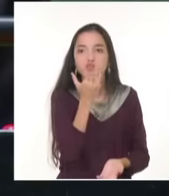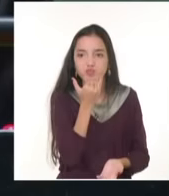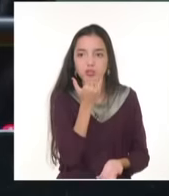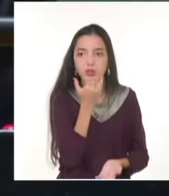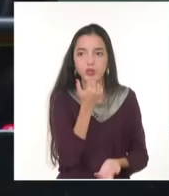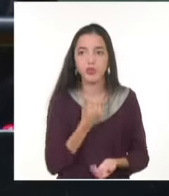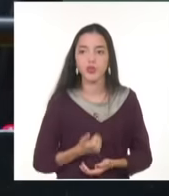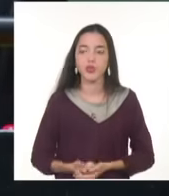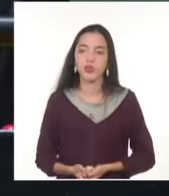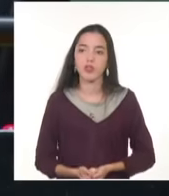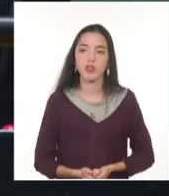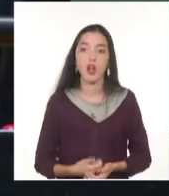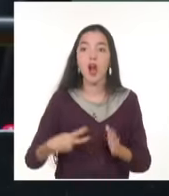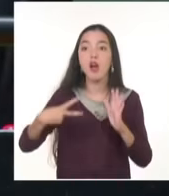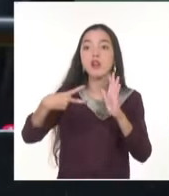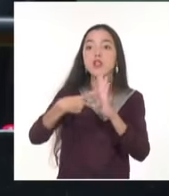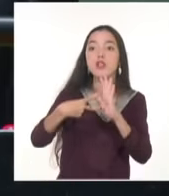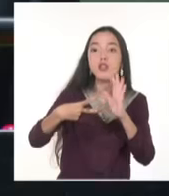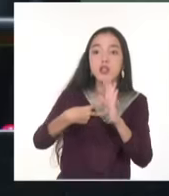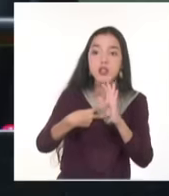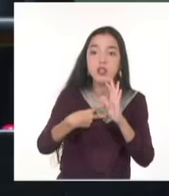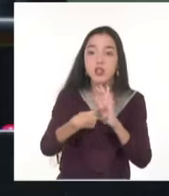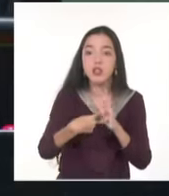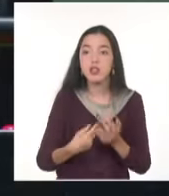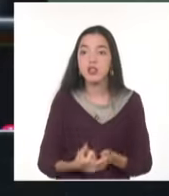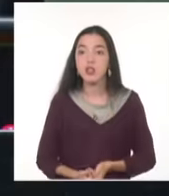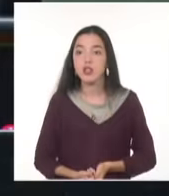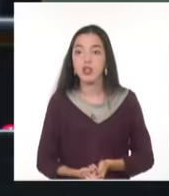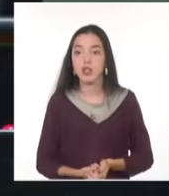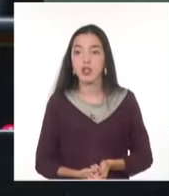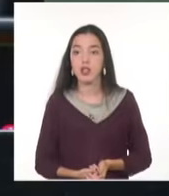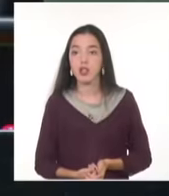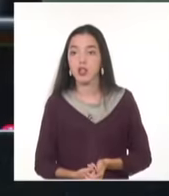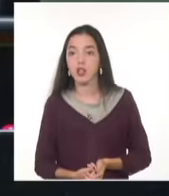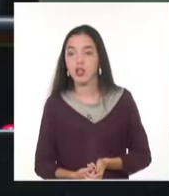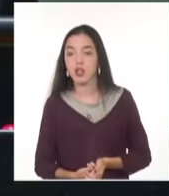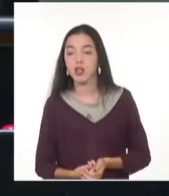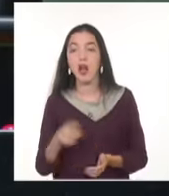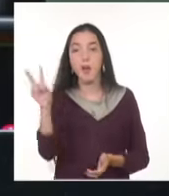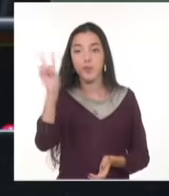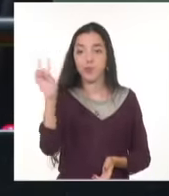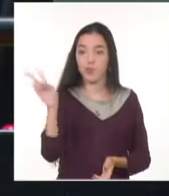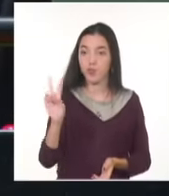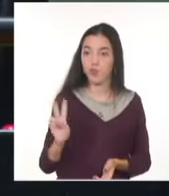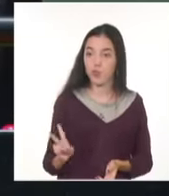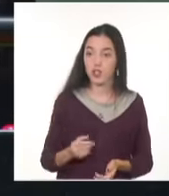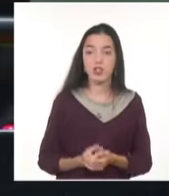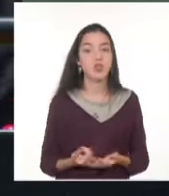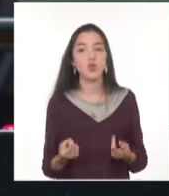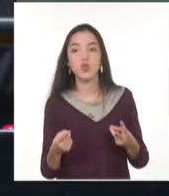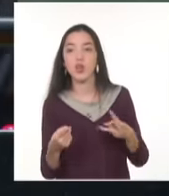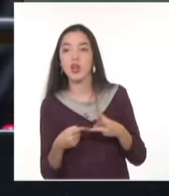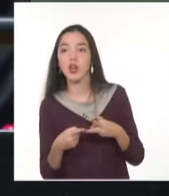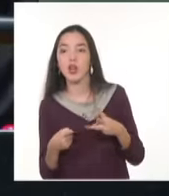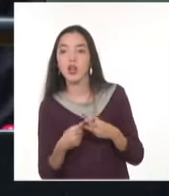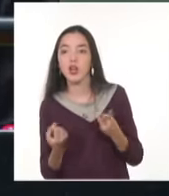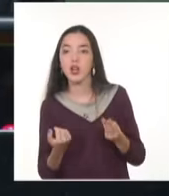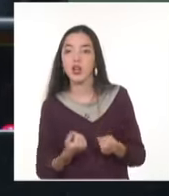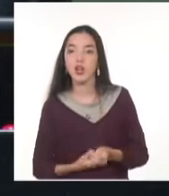a Siria, Belarus, Nicaragua, Venezuela, Zimbabue, la